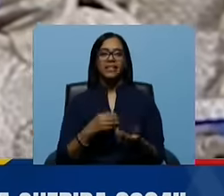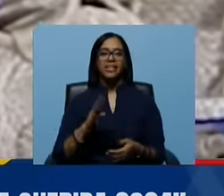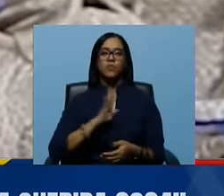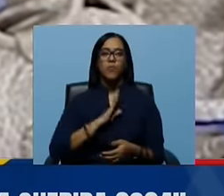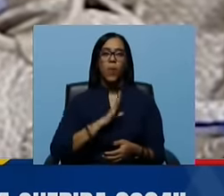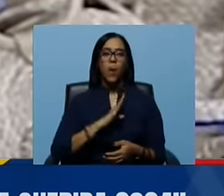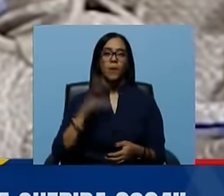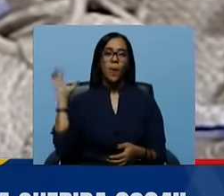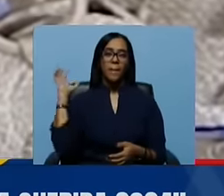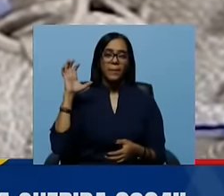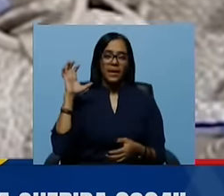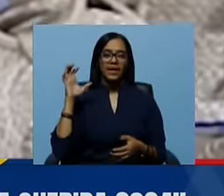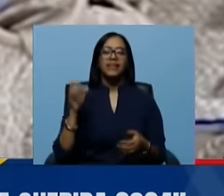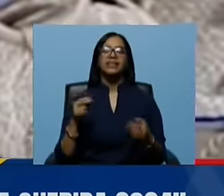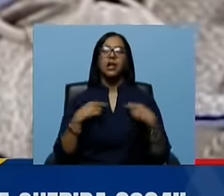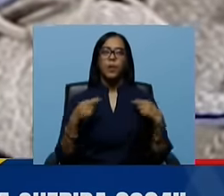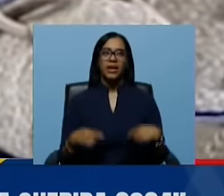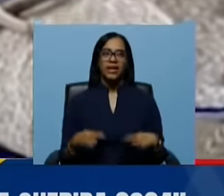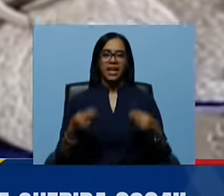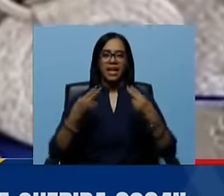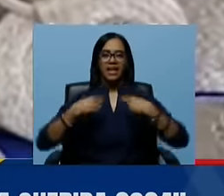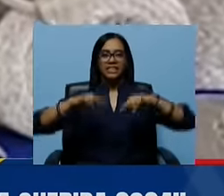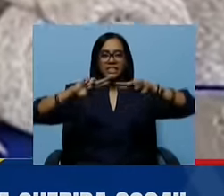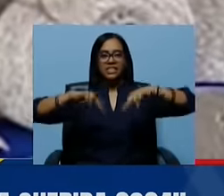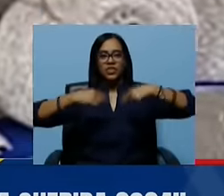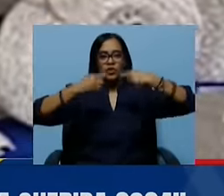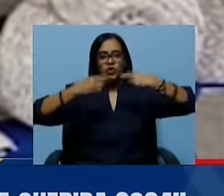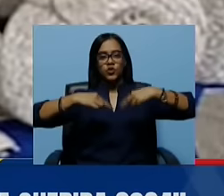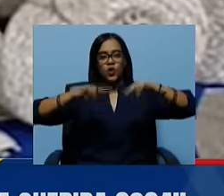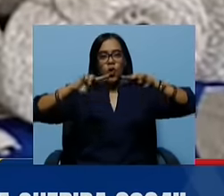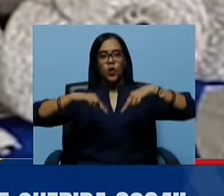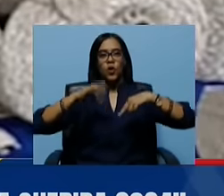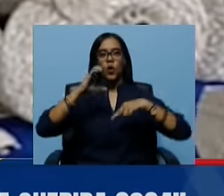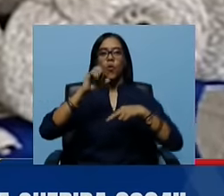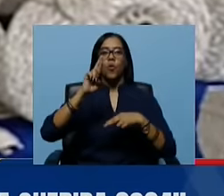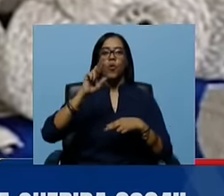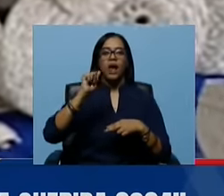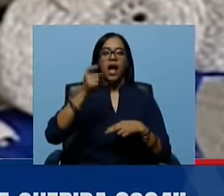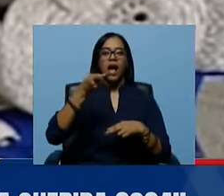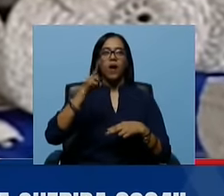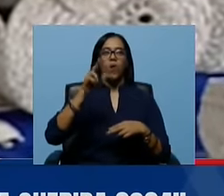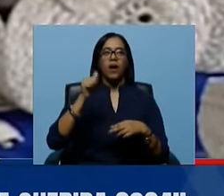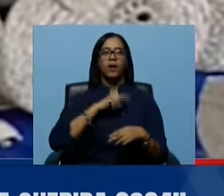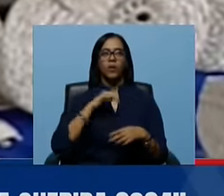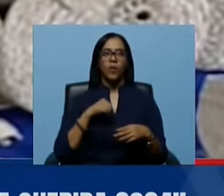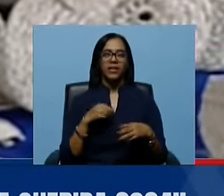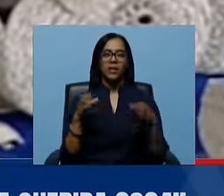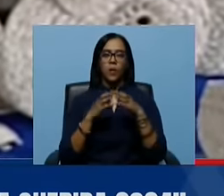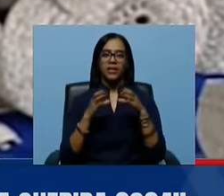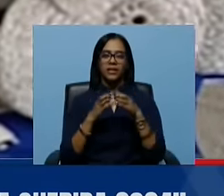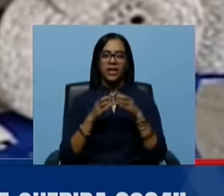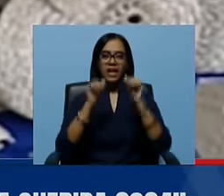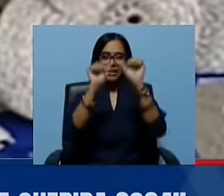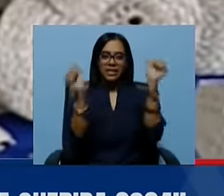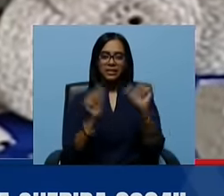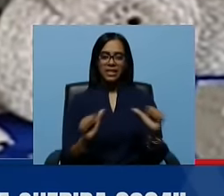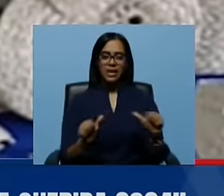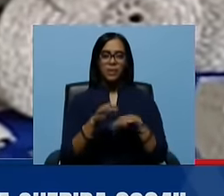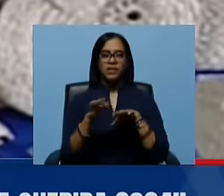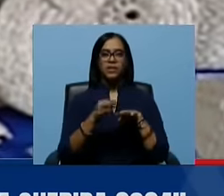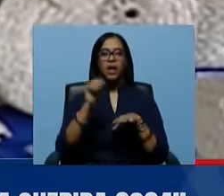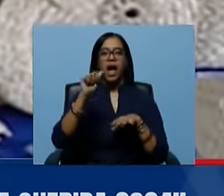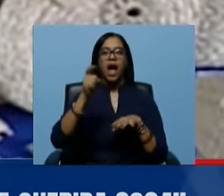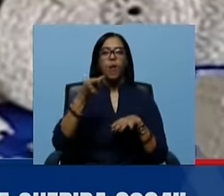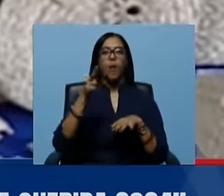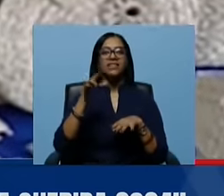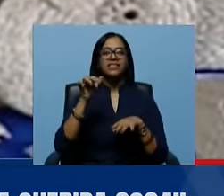de la humanidad, el chinchorro de Curagua, con nuestras compañeras artesanas del municipio de Aguasay, que sin duda alguna se convierte en